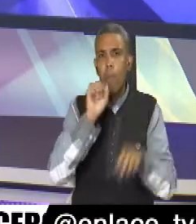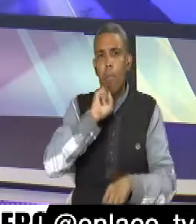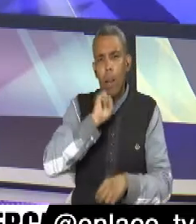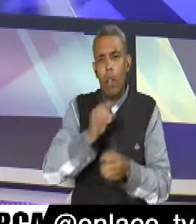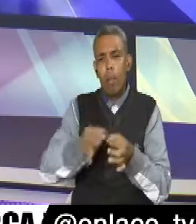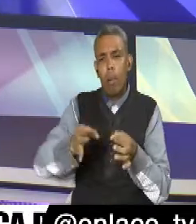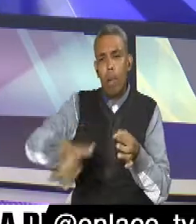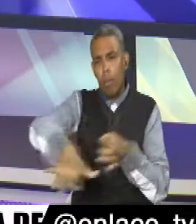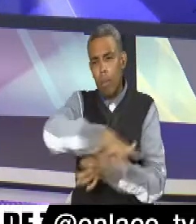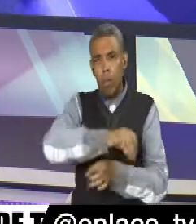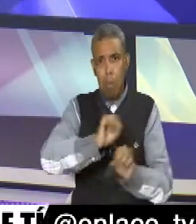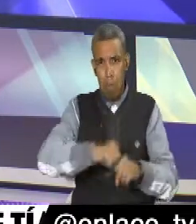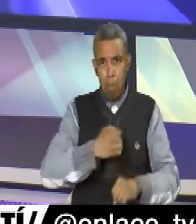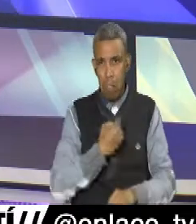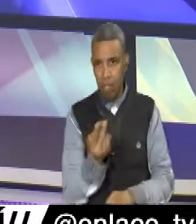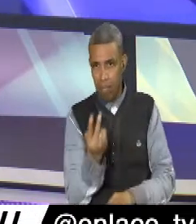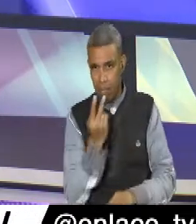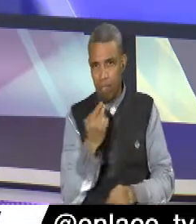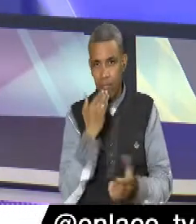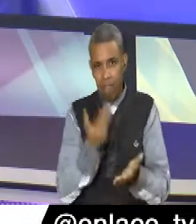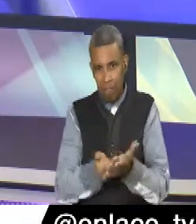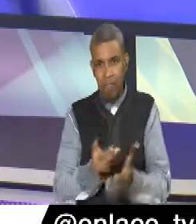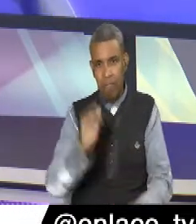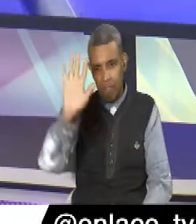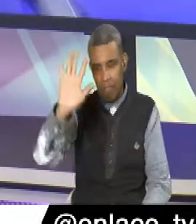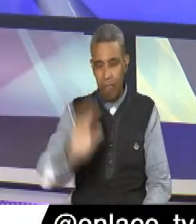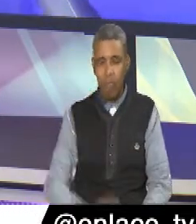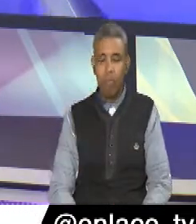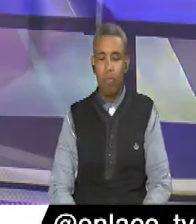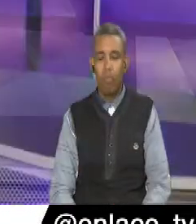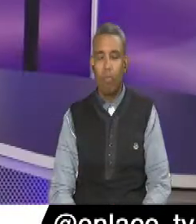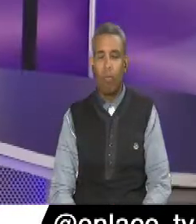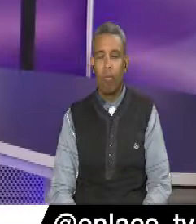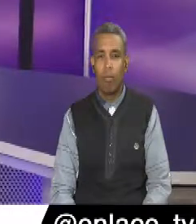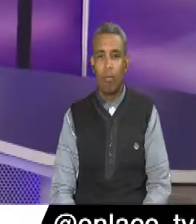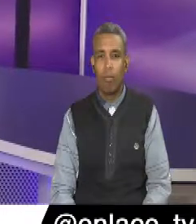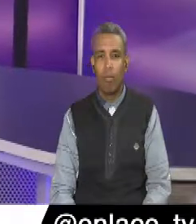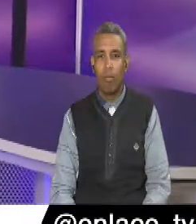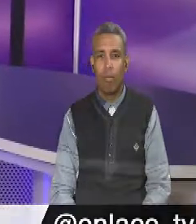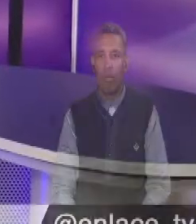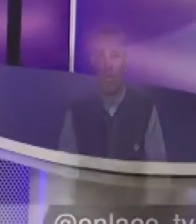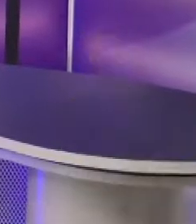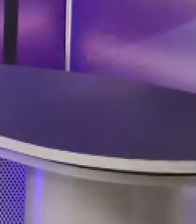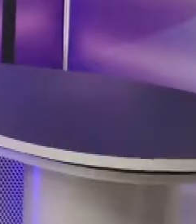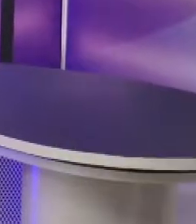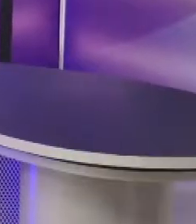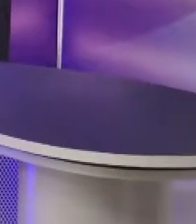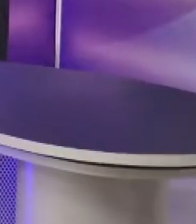región en Enlace Noticias, el noticiero que usted quiere ver. Feliz tarde para todos.